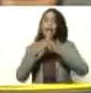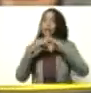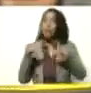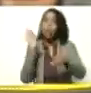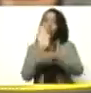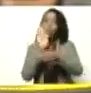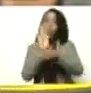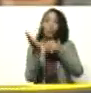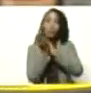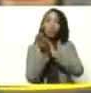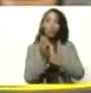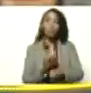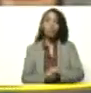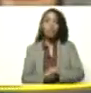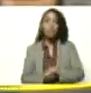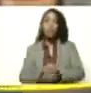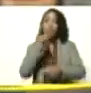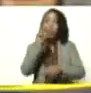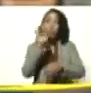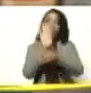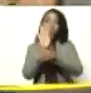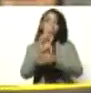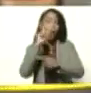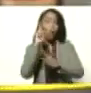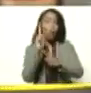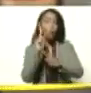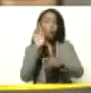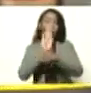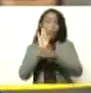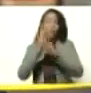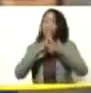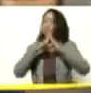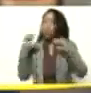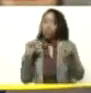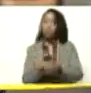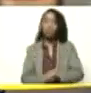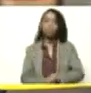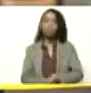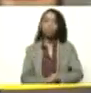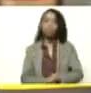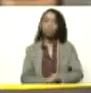cuidemos si te cuidas de una te cuidas de todas